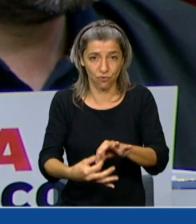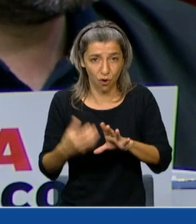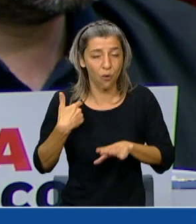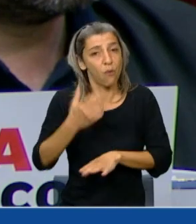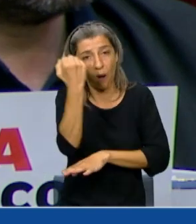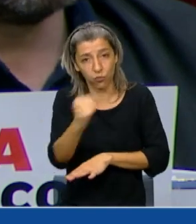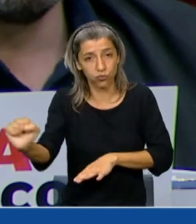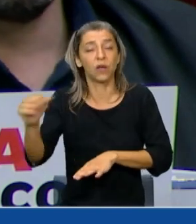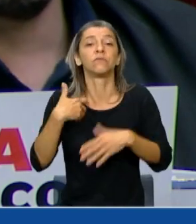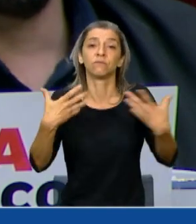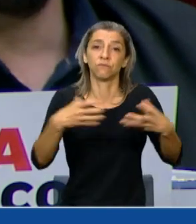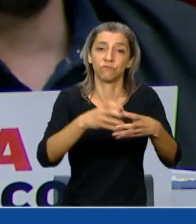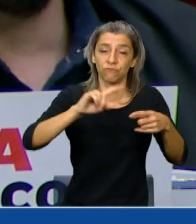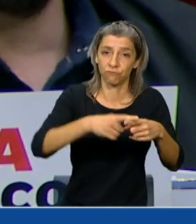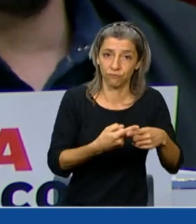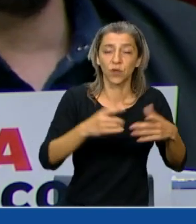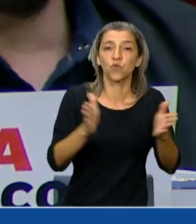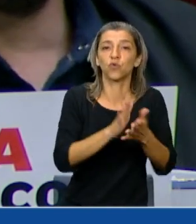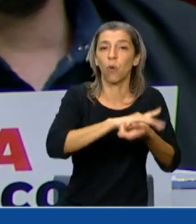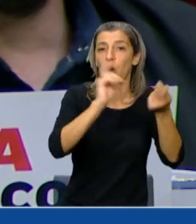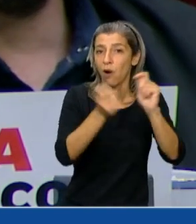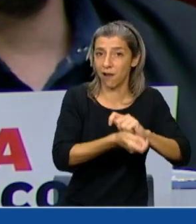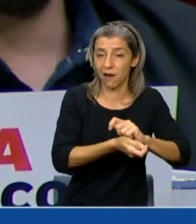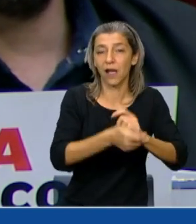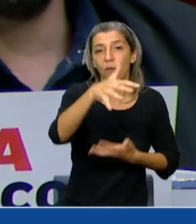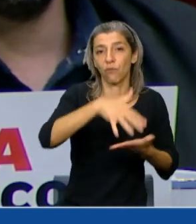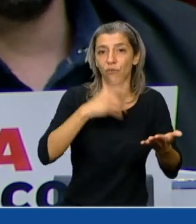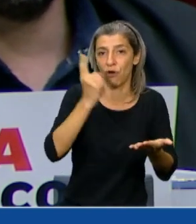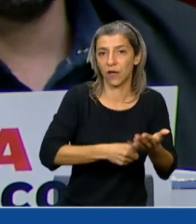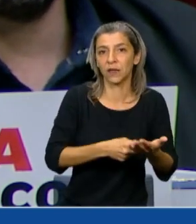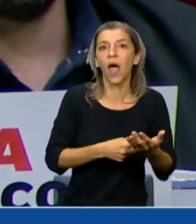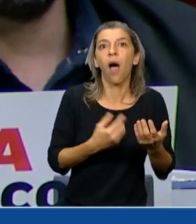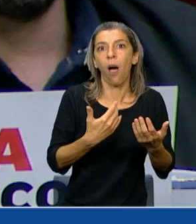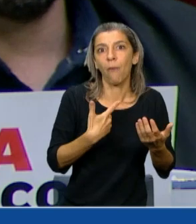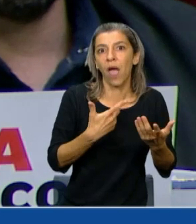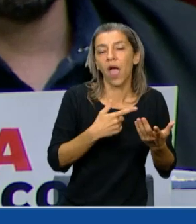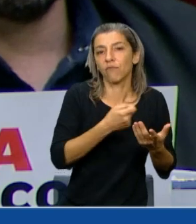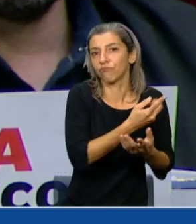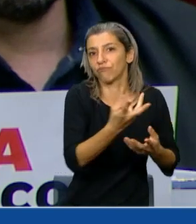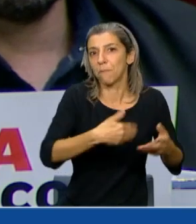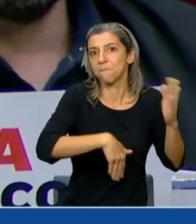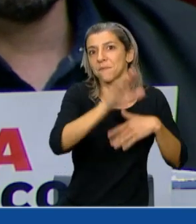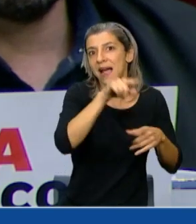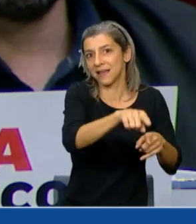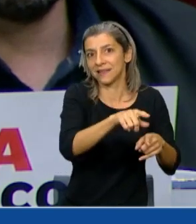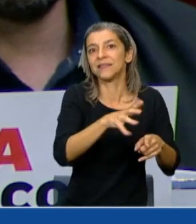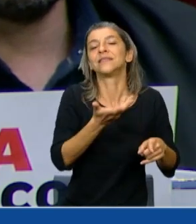el Cambio se alzara con su dictamen, ahora otra vez vamos a votar